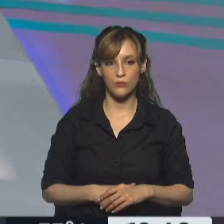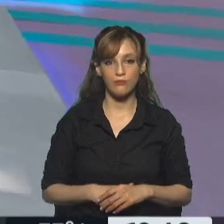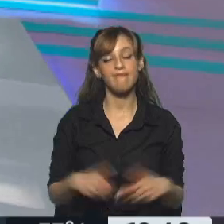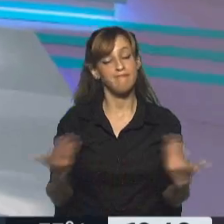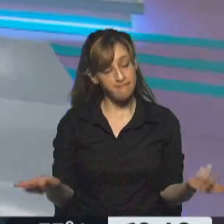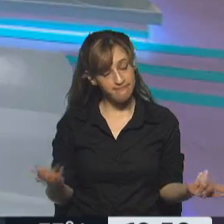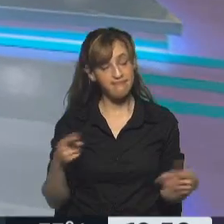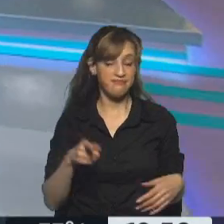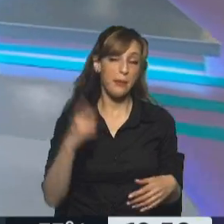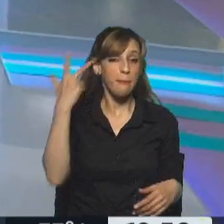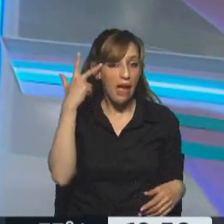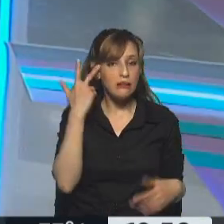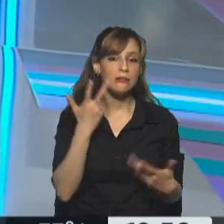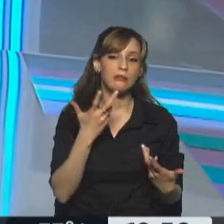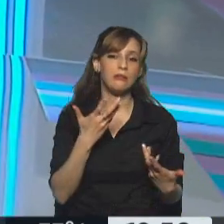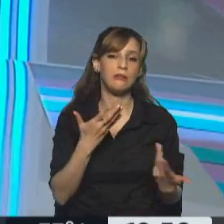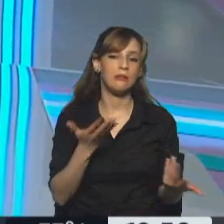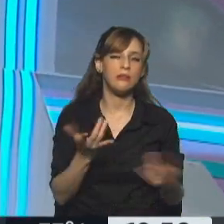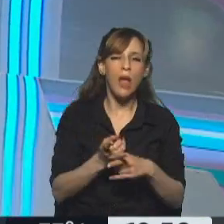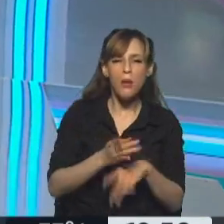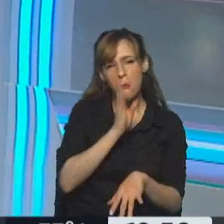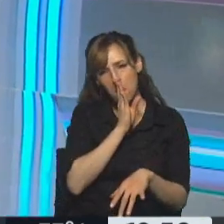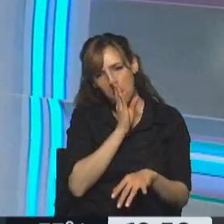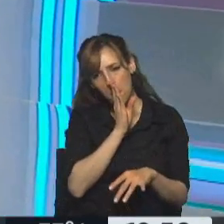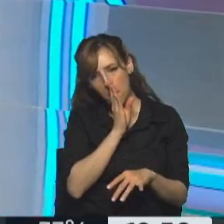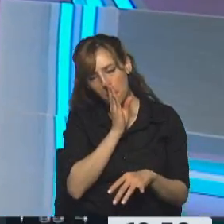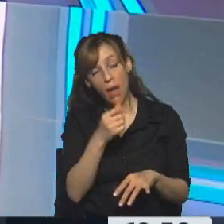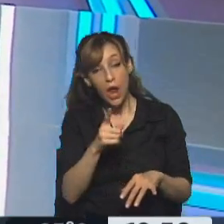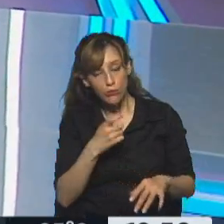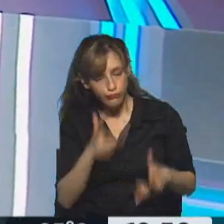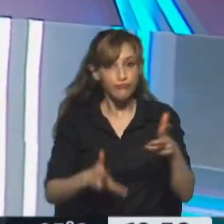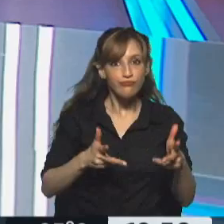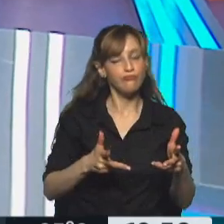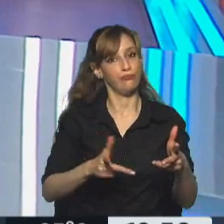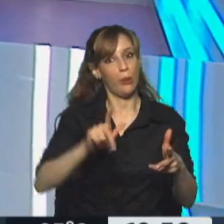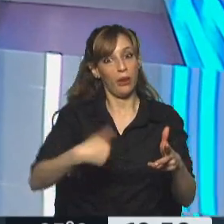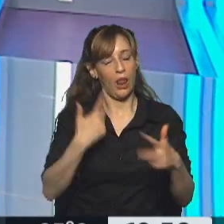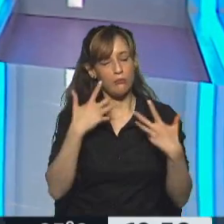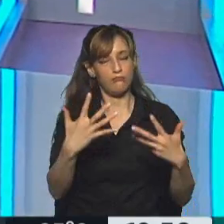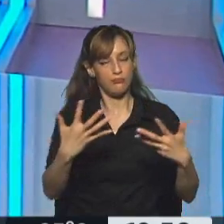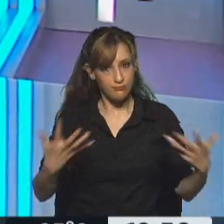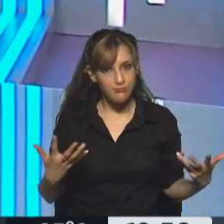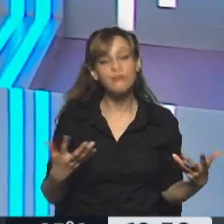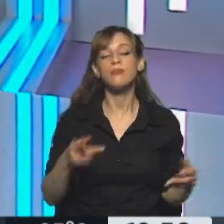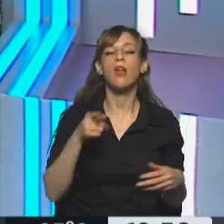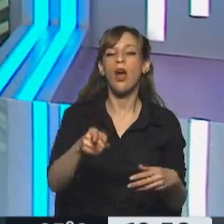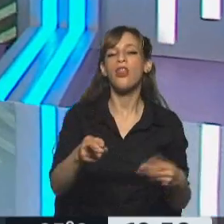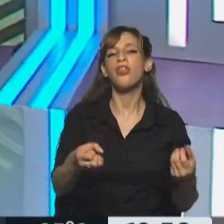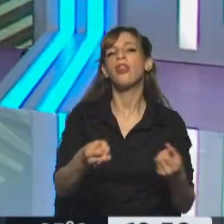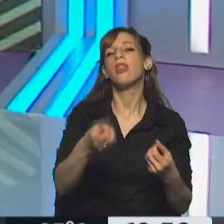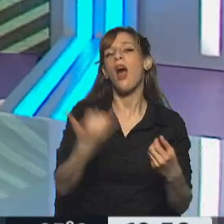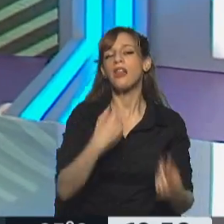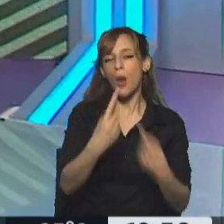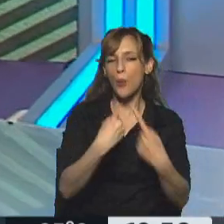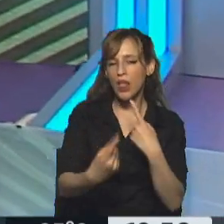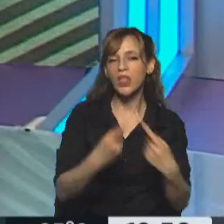habla poco, pero cuando habla, hace ruido. Estamos hablando de Lionel Messi, que le concedió una entrevista al diario Marca. Habló absolutamente de todo, de